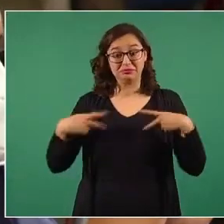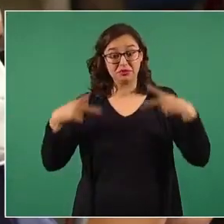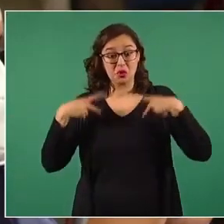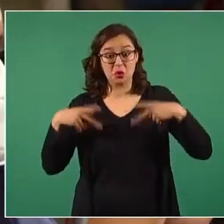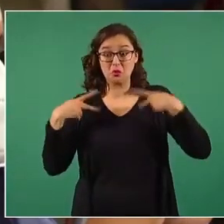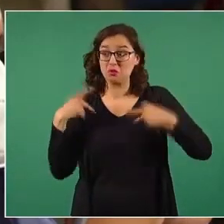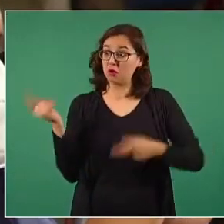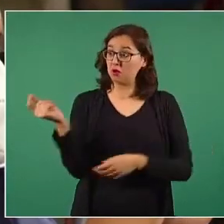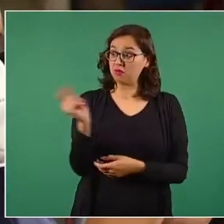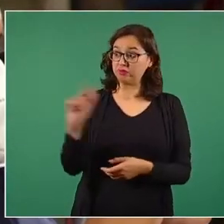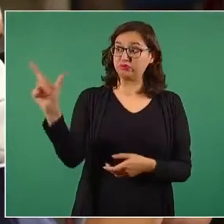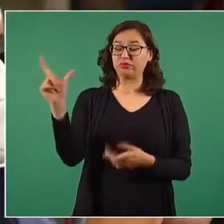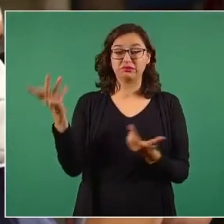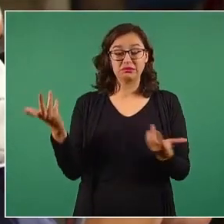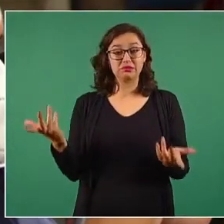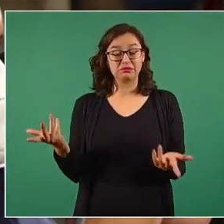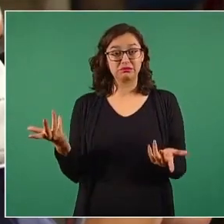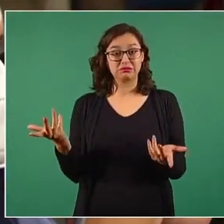siempre han,